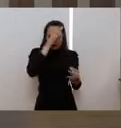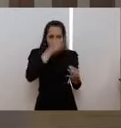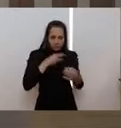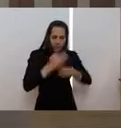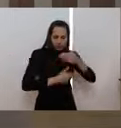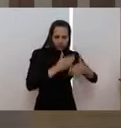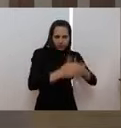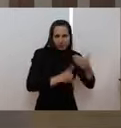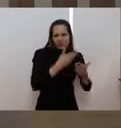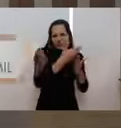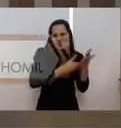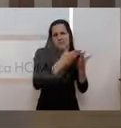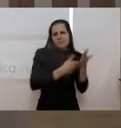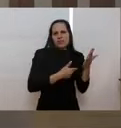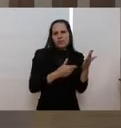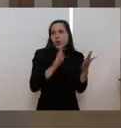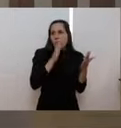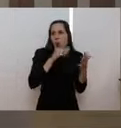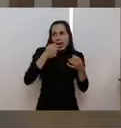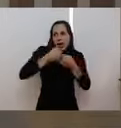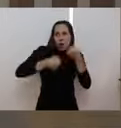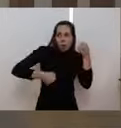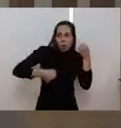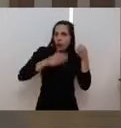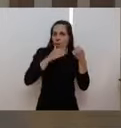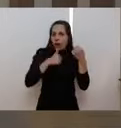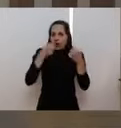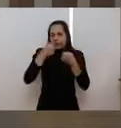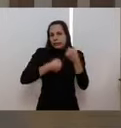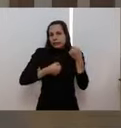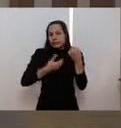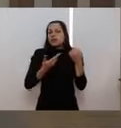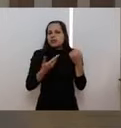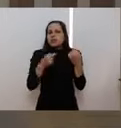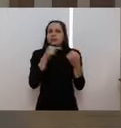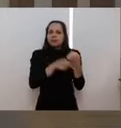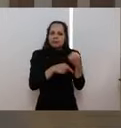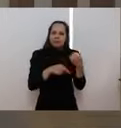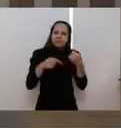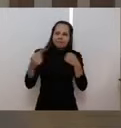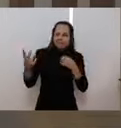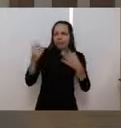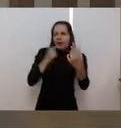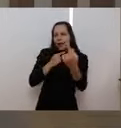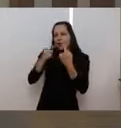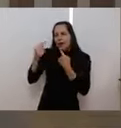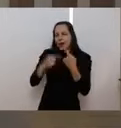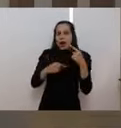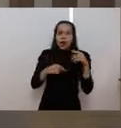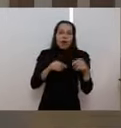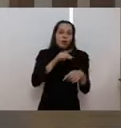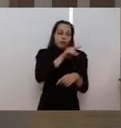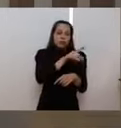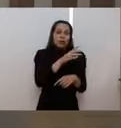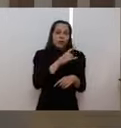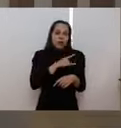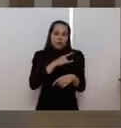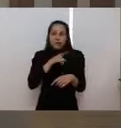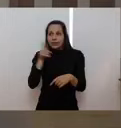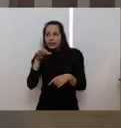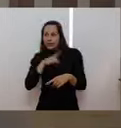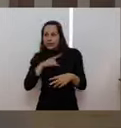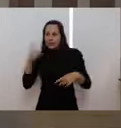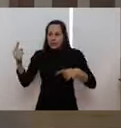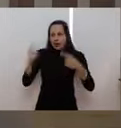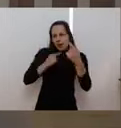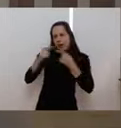este caso que no existe el convenio empezar a hacer las conversaciones para que este convenio se pueda llevar a